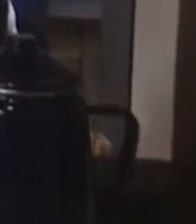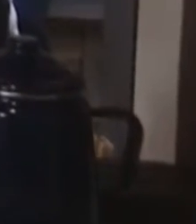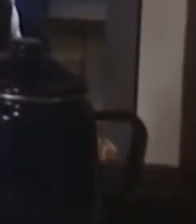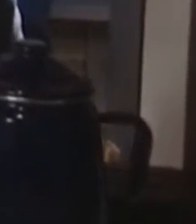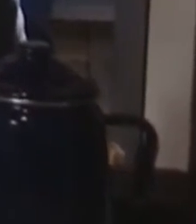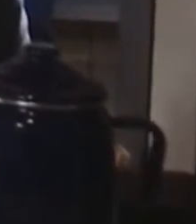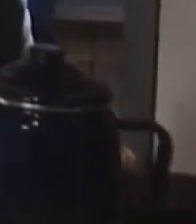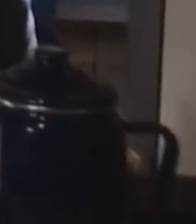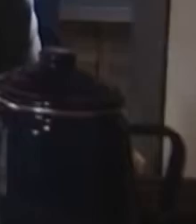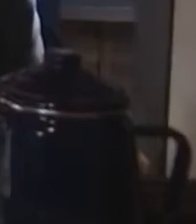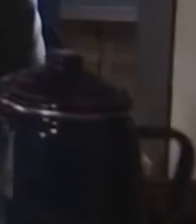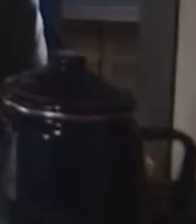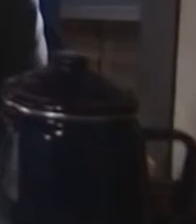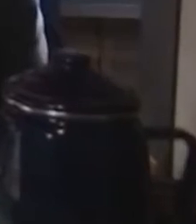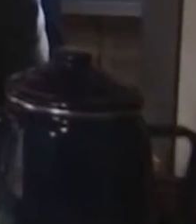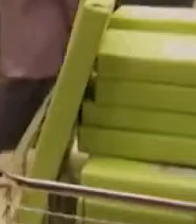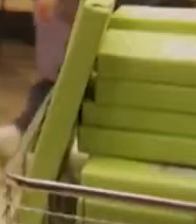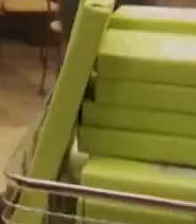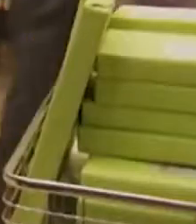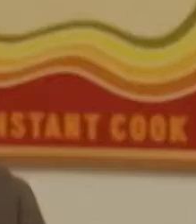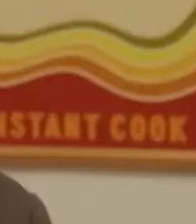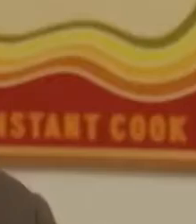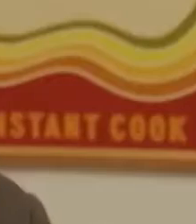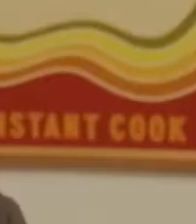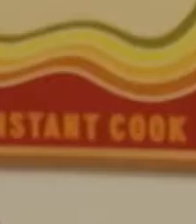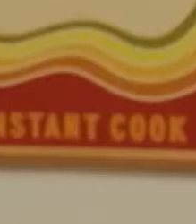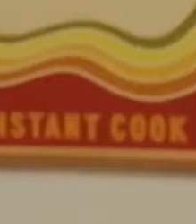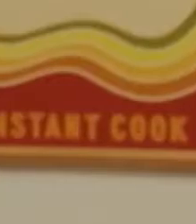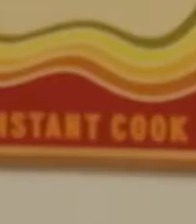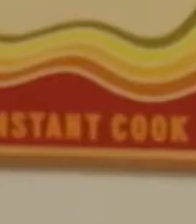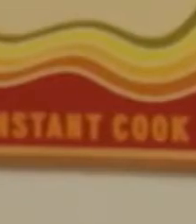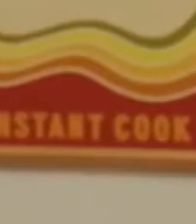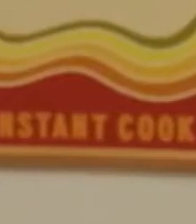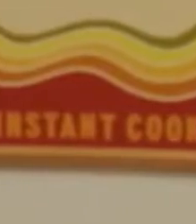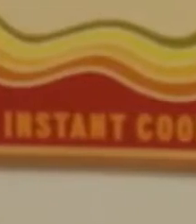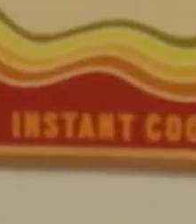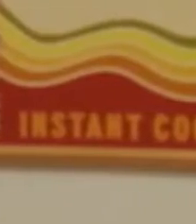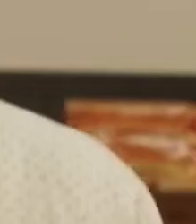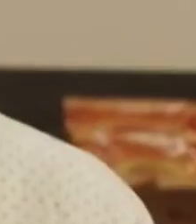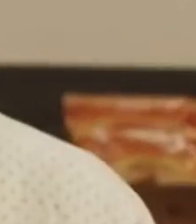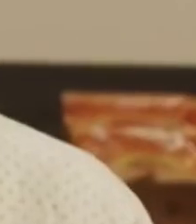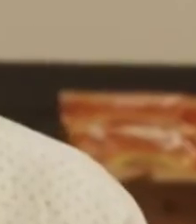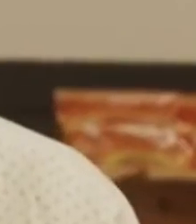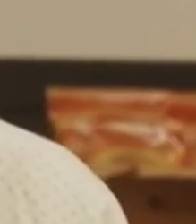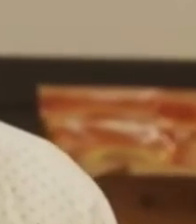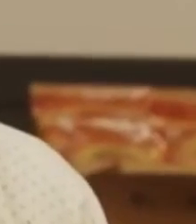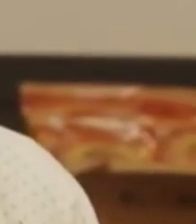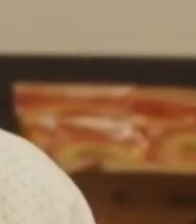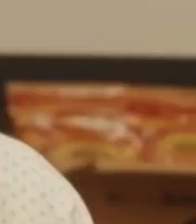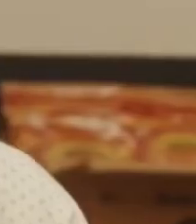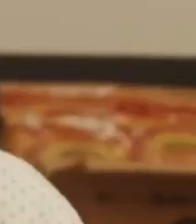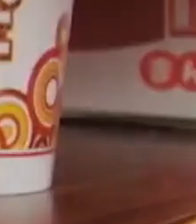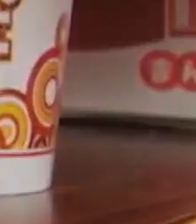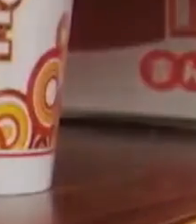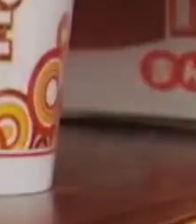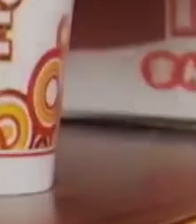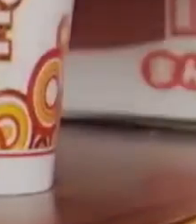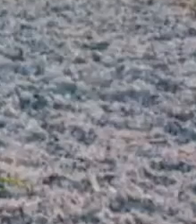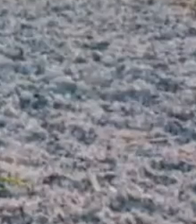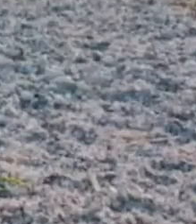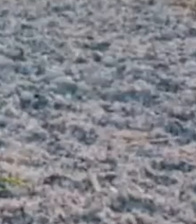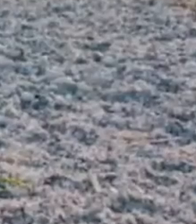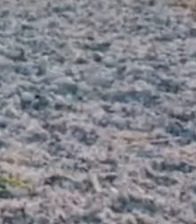fideos. Eso me va a dar la inspiración. ¡Vengan a probar! ¡Manpuku ramen para